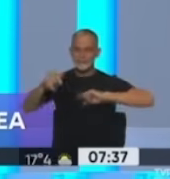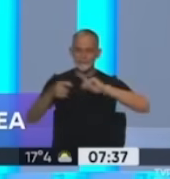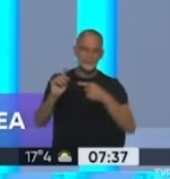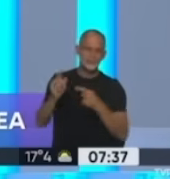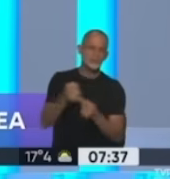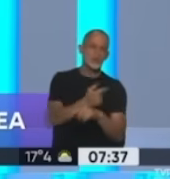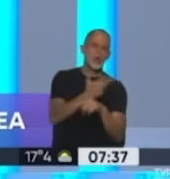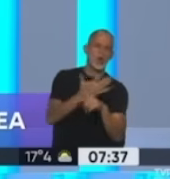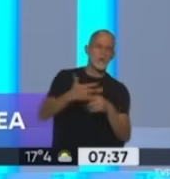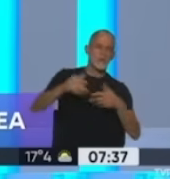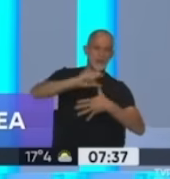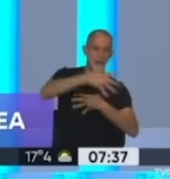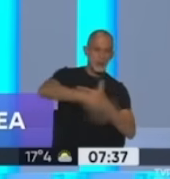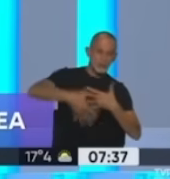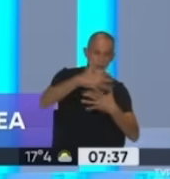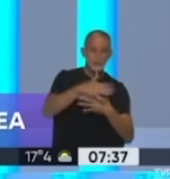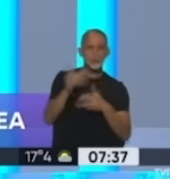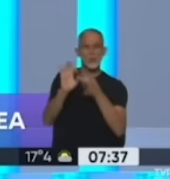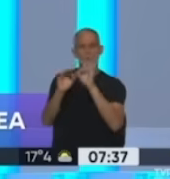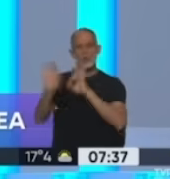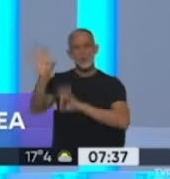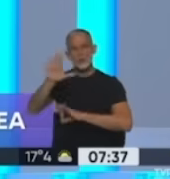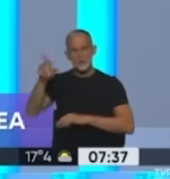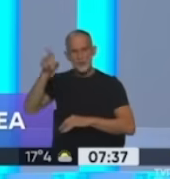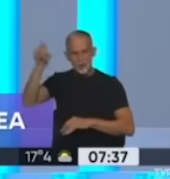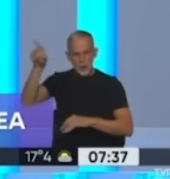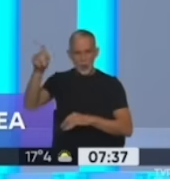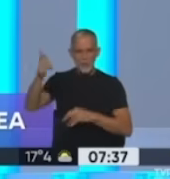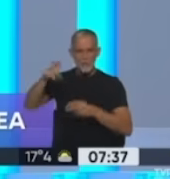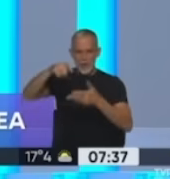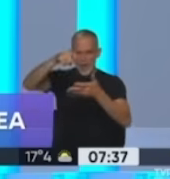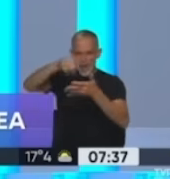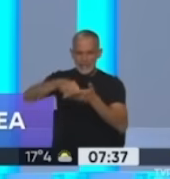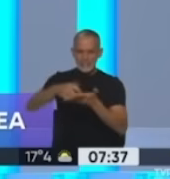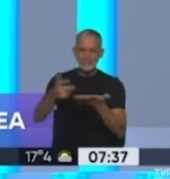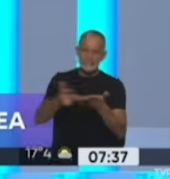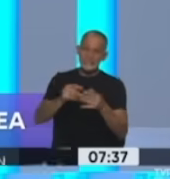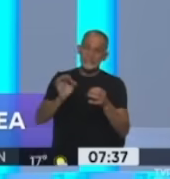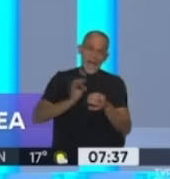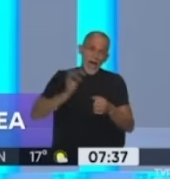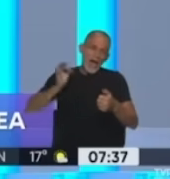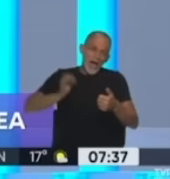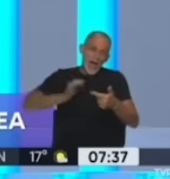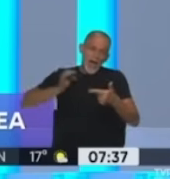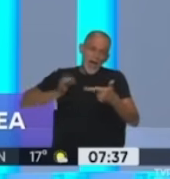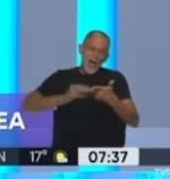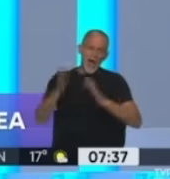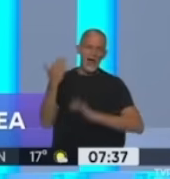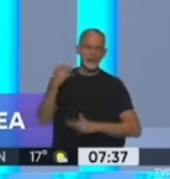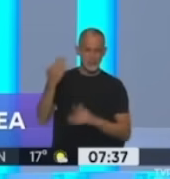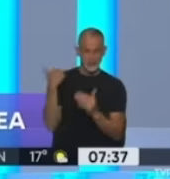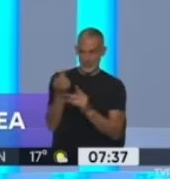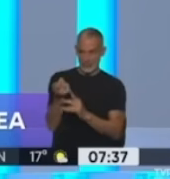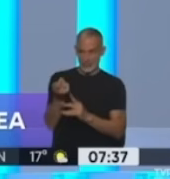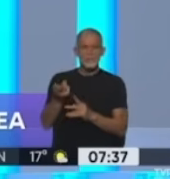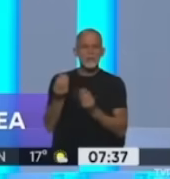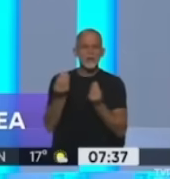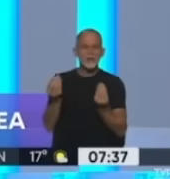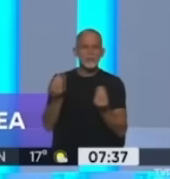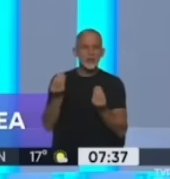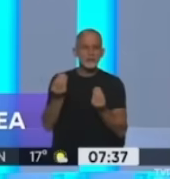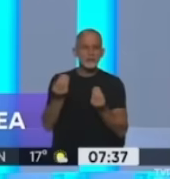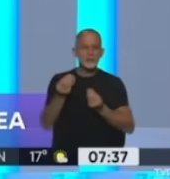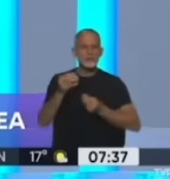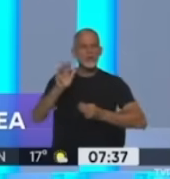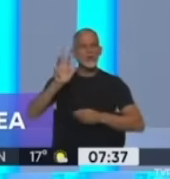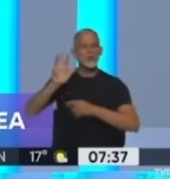el bloque sudamericano y la Unión Europea. En este caso, lo que sucedió en los últimos días fue que Luis Ignacio